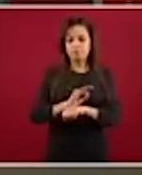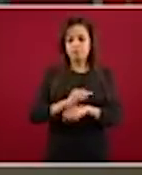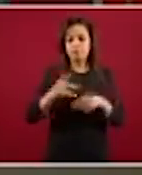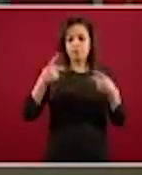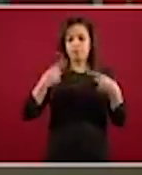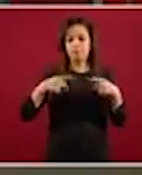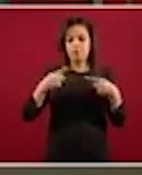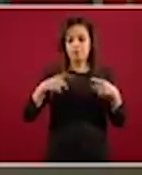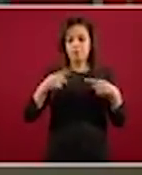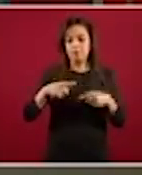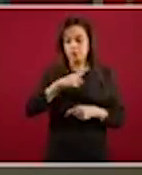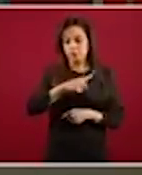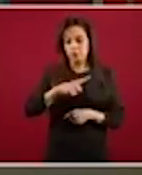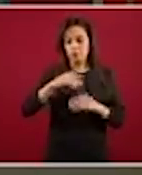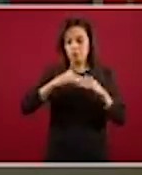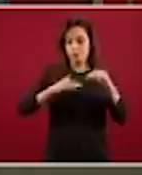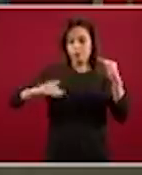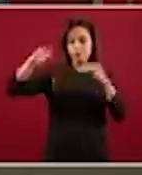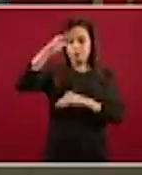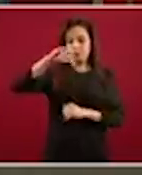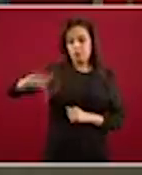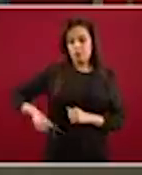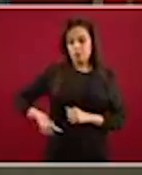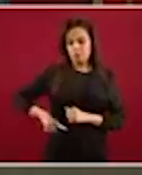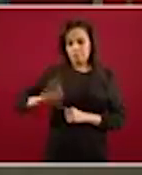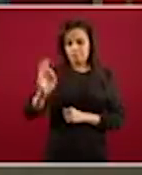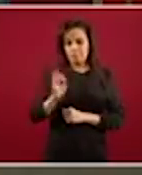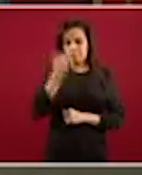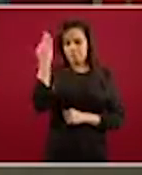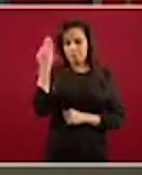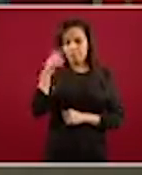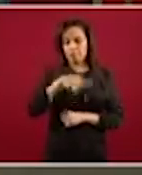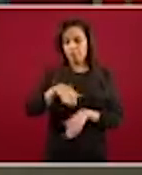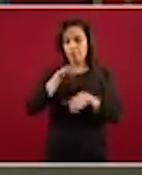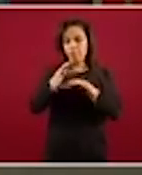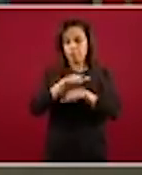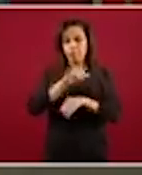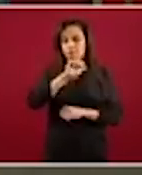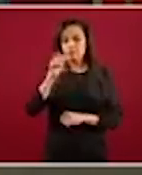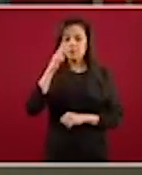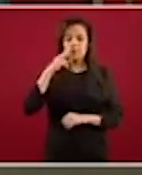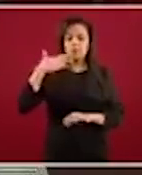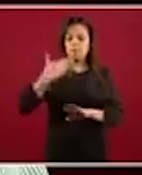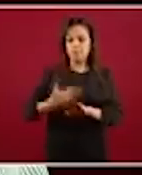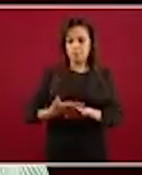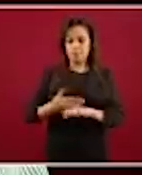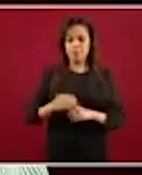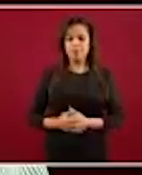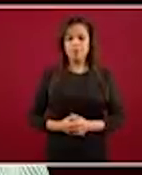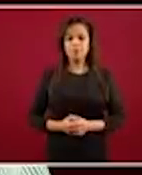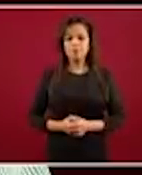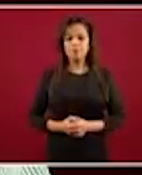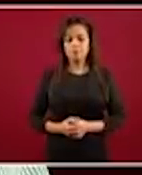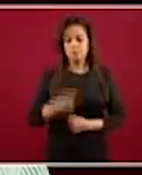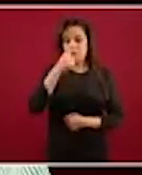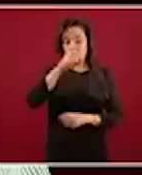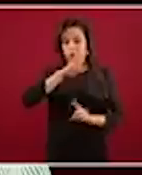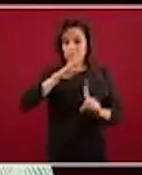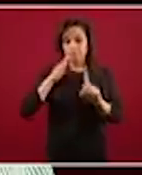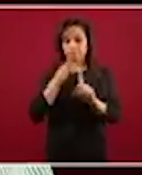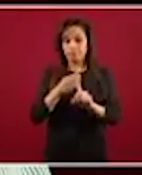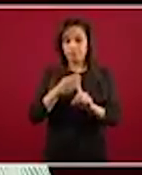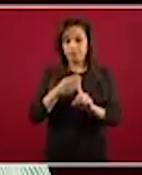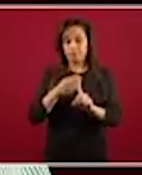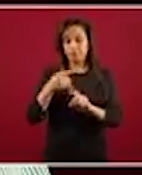alto nivel del Gobierno federal en el campo específico de responsabilidad. En particular, a mi derecha